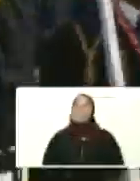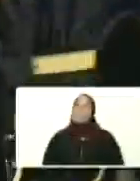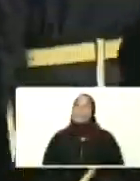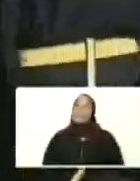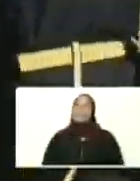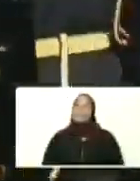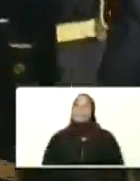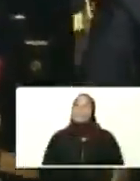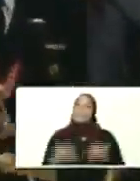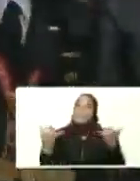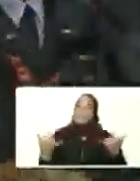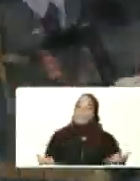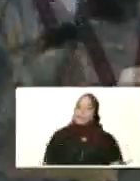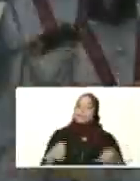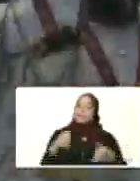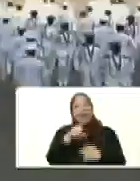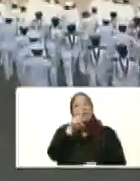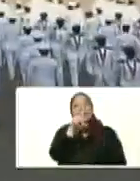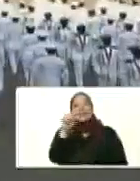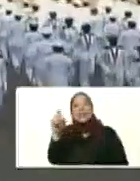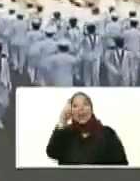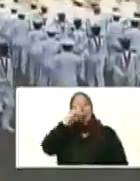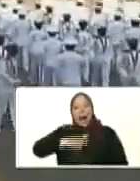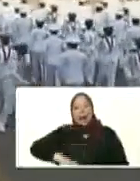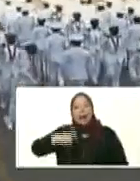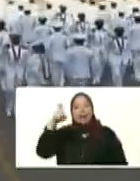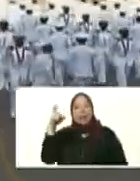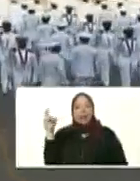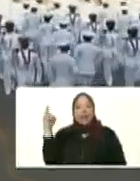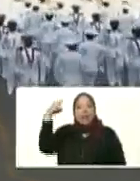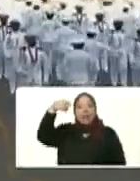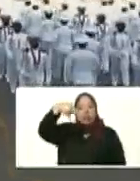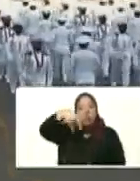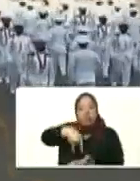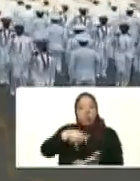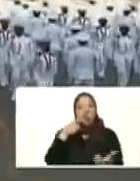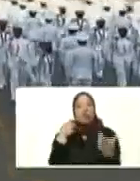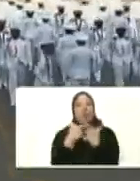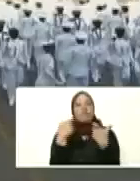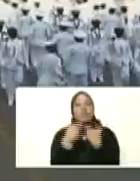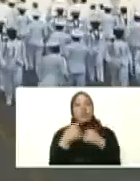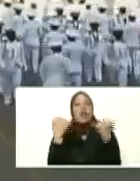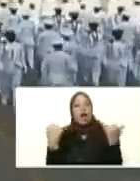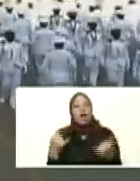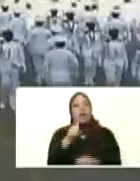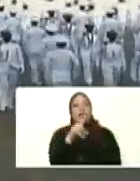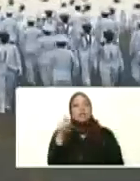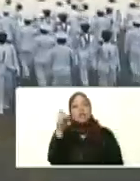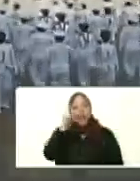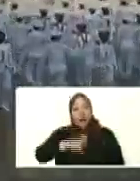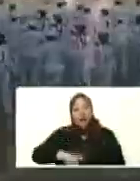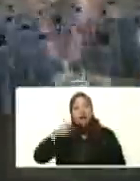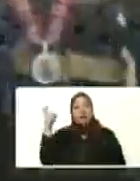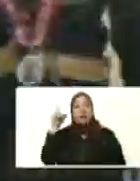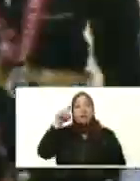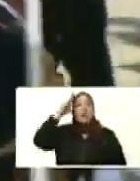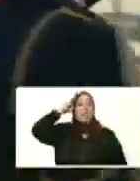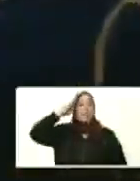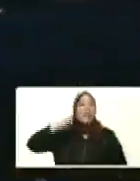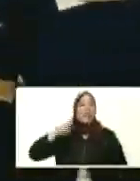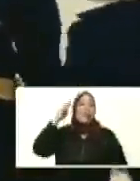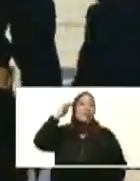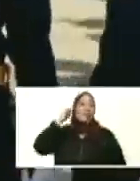promociones Bicentenario de la Aviación Militar Bolivariana. Los oficiales de la Fuerza Armada Nacional